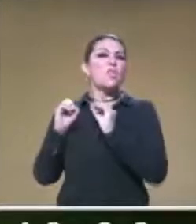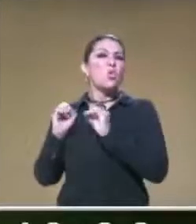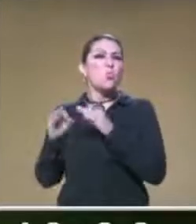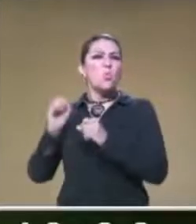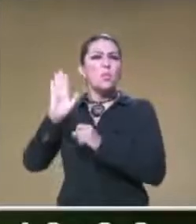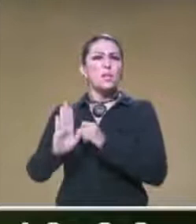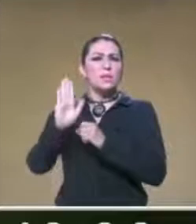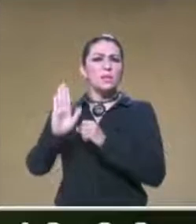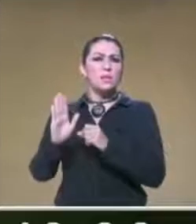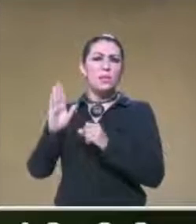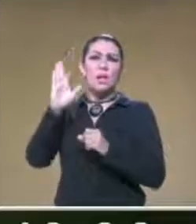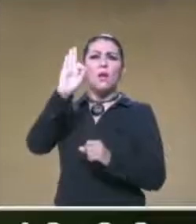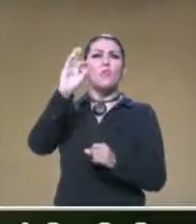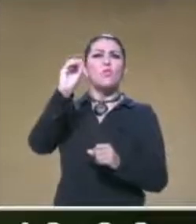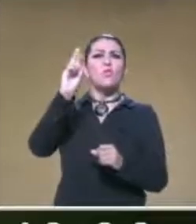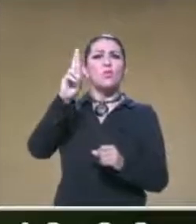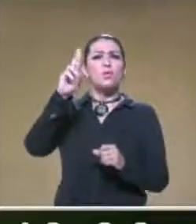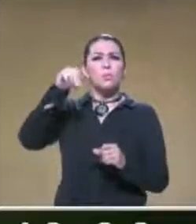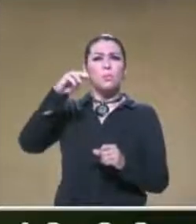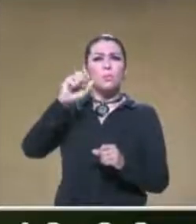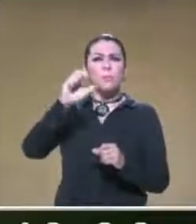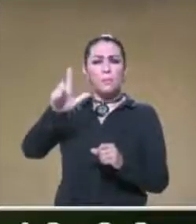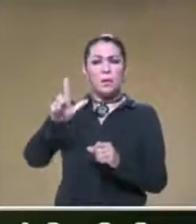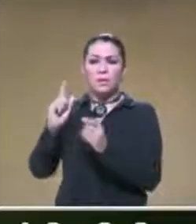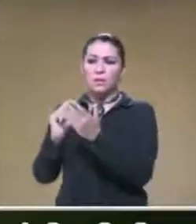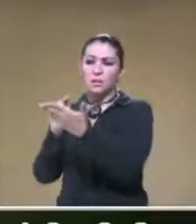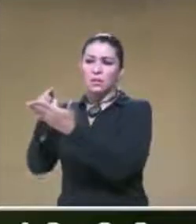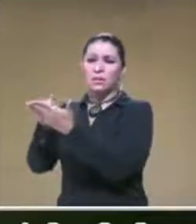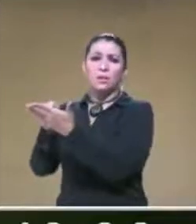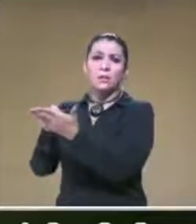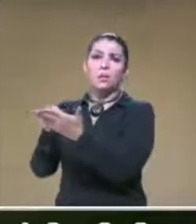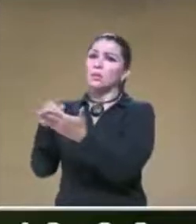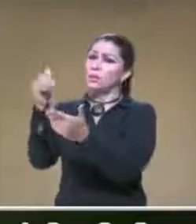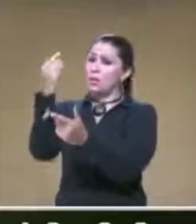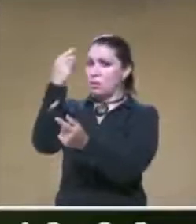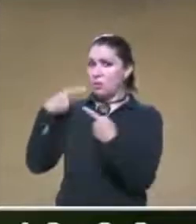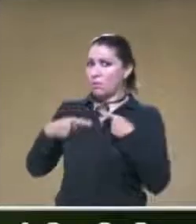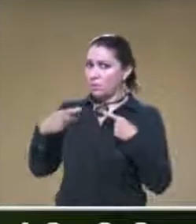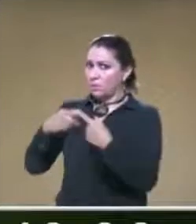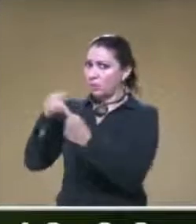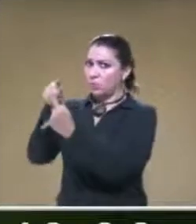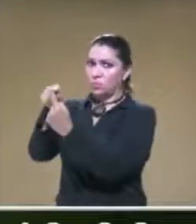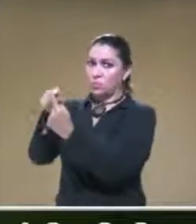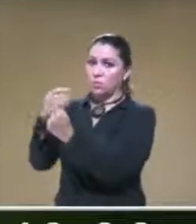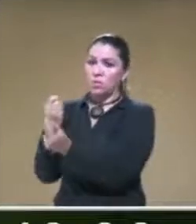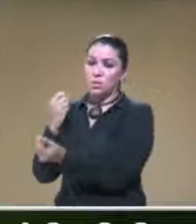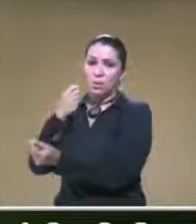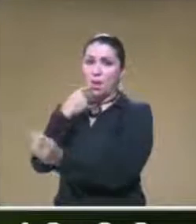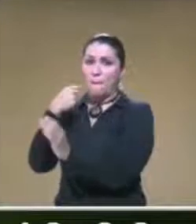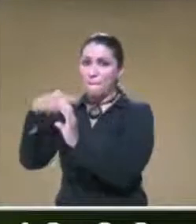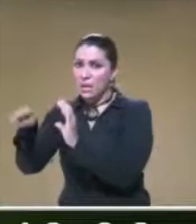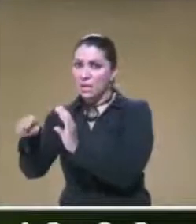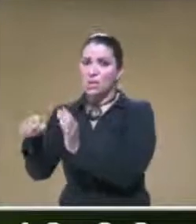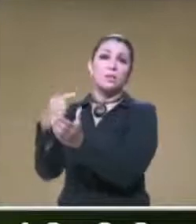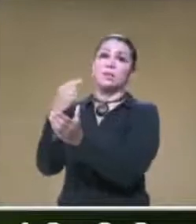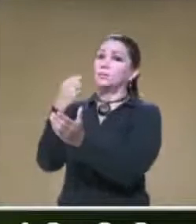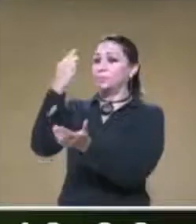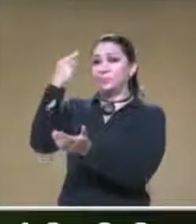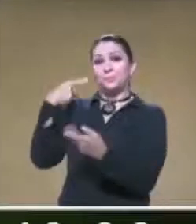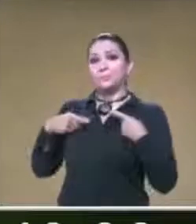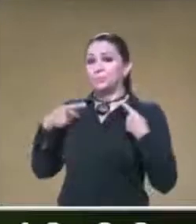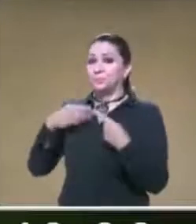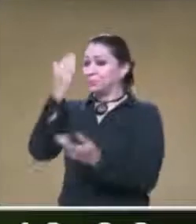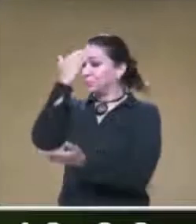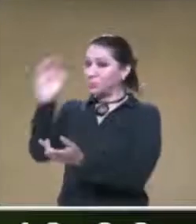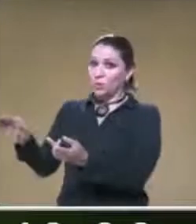formal se caracteriza porque está dirigida a una persona que no conoces o que tal vez ostenta un puesto,